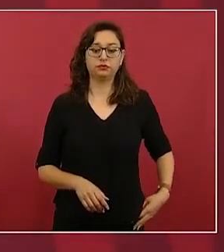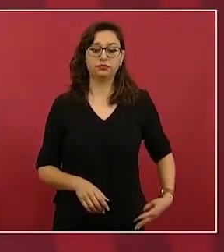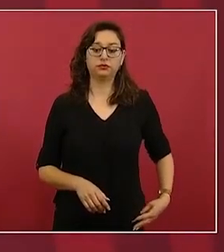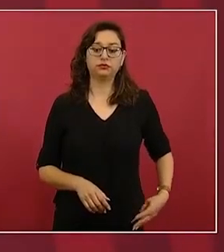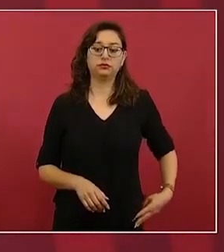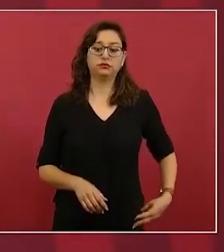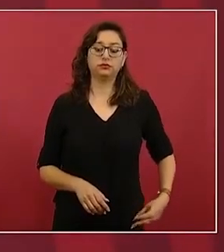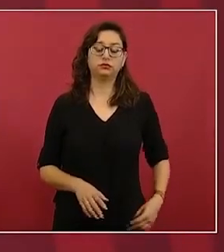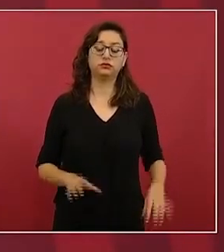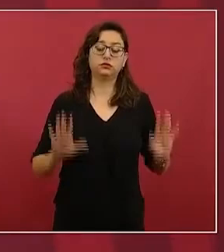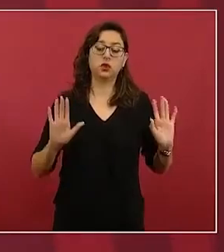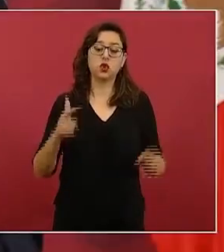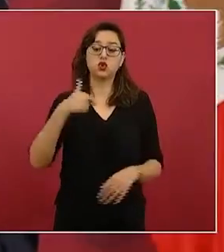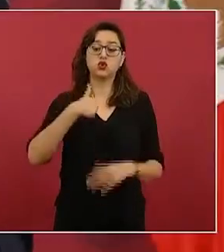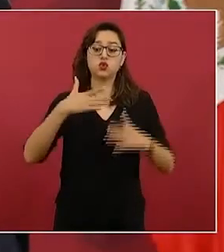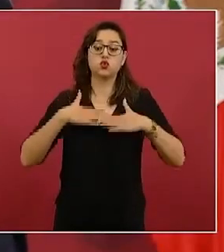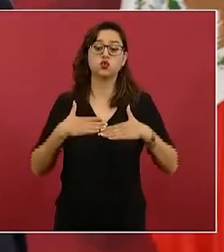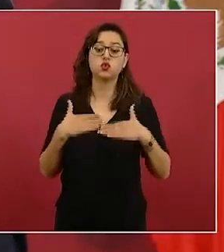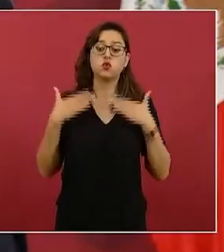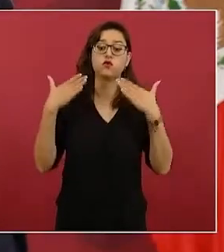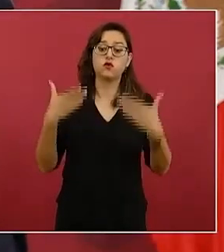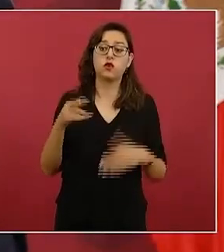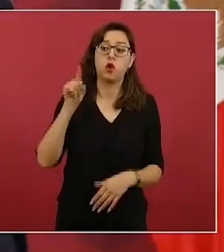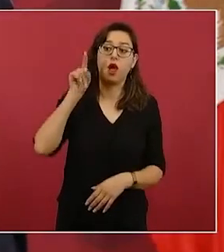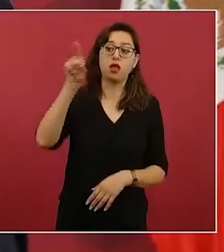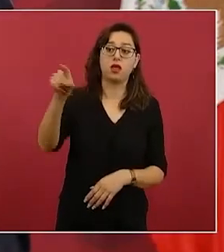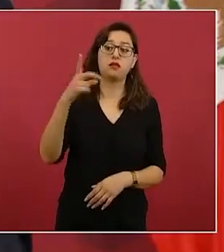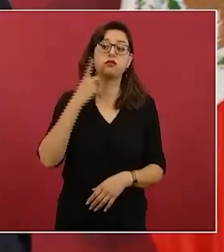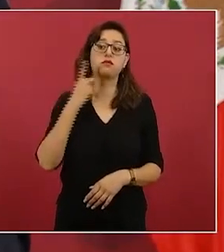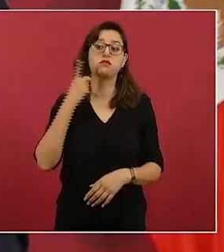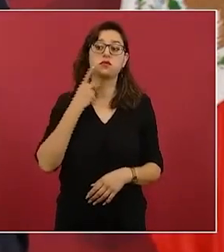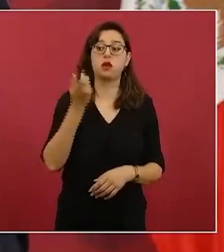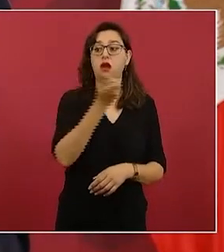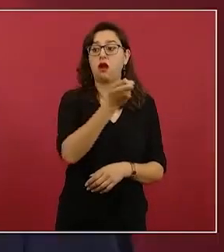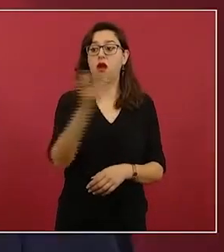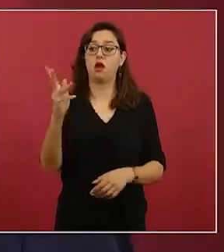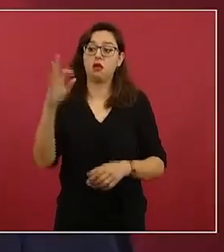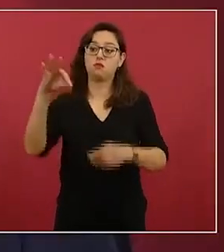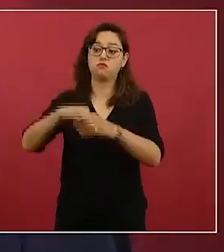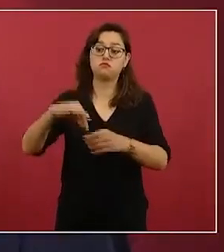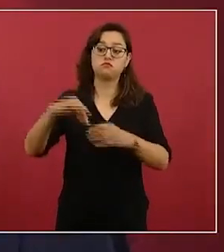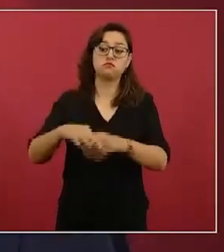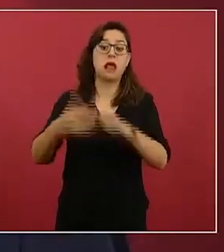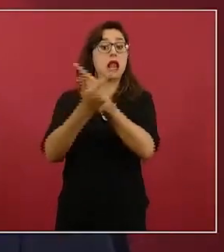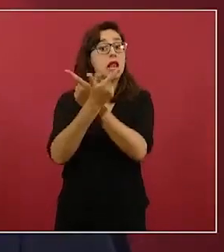confiando en que van a votar libremente y se van a rebelar.